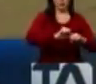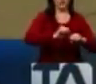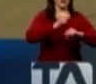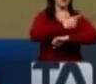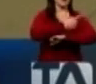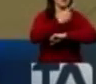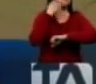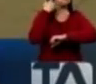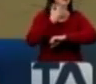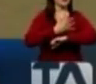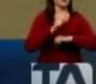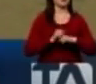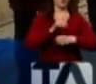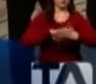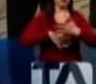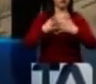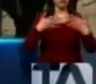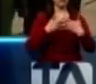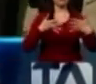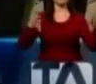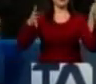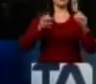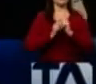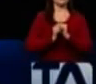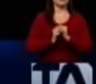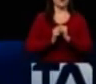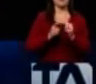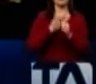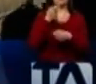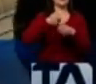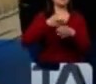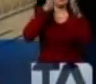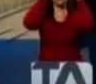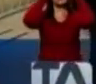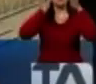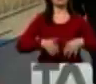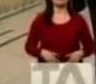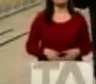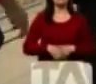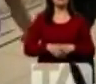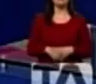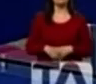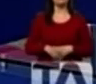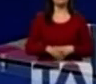a través de una ampliación de horarios y un trato prioritario. En Quito, Jorge Loaiza, 24 horas.